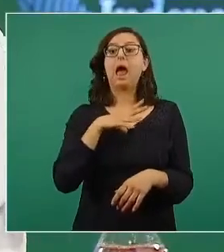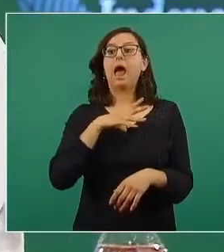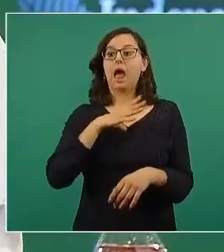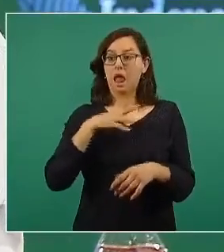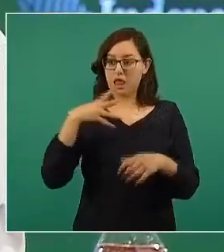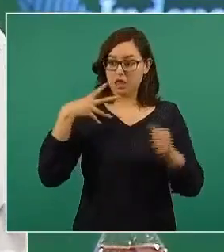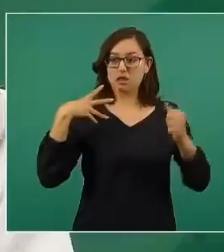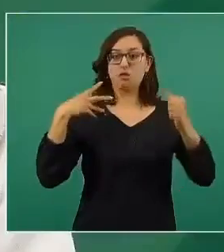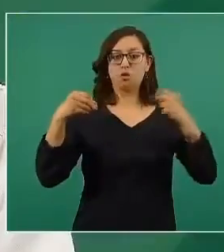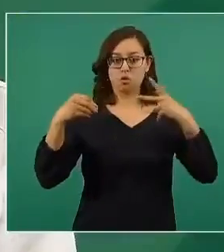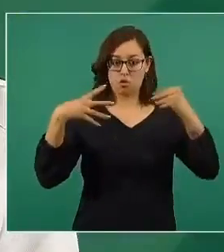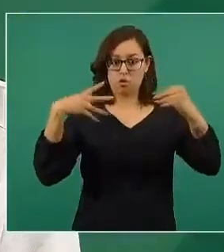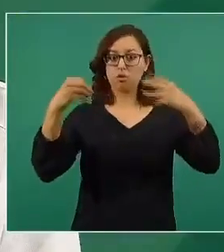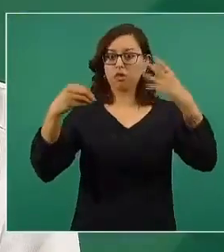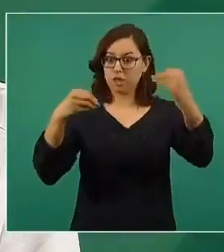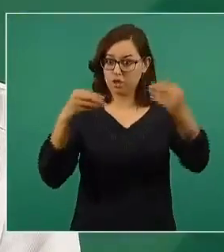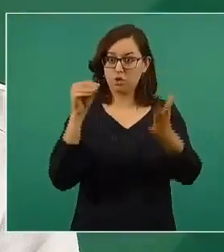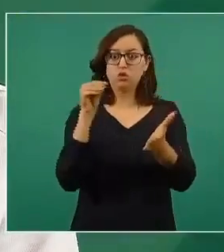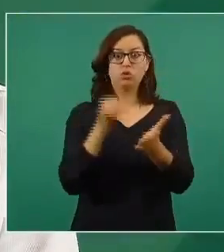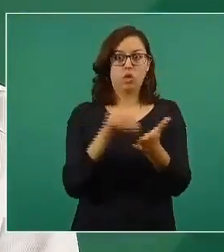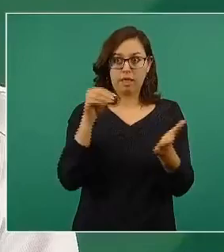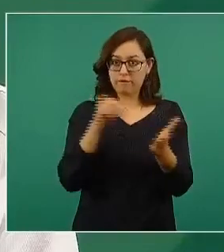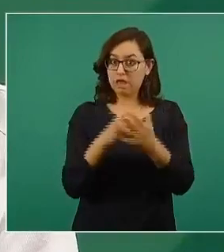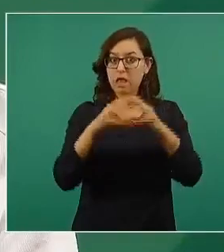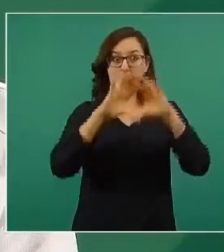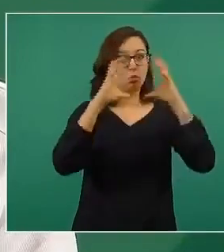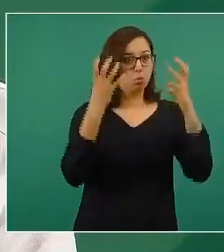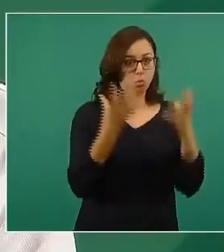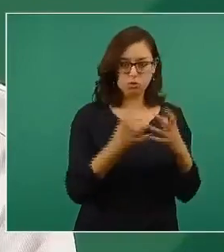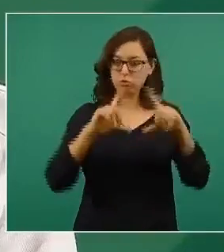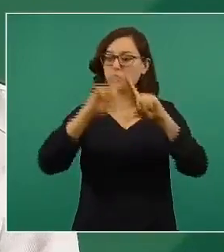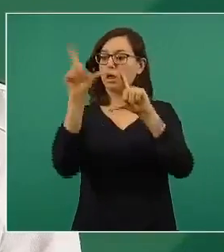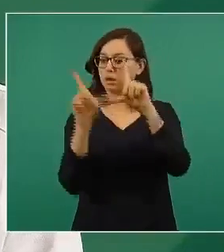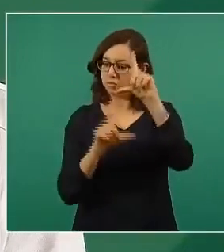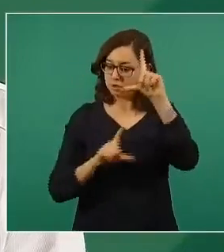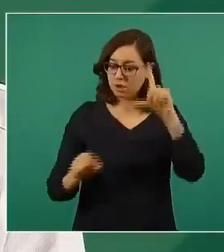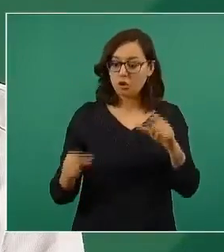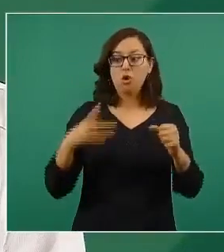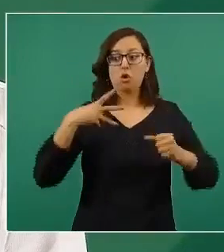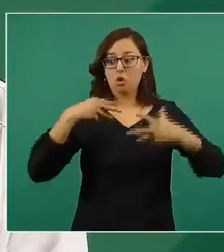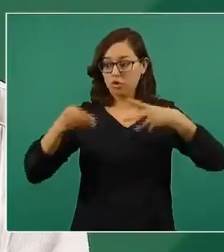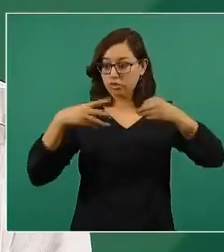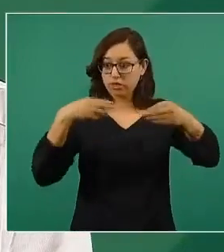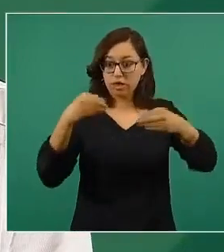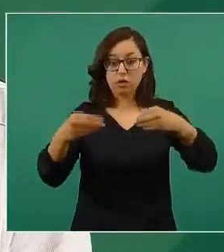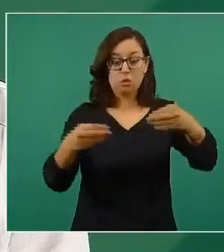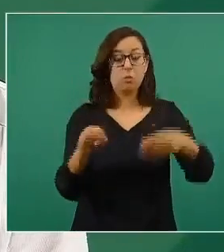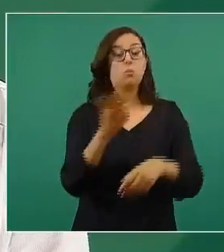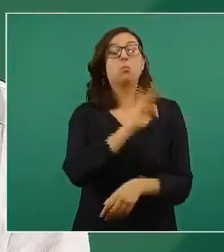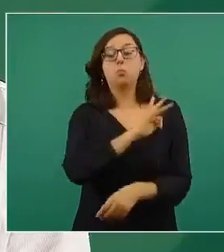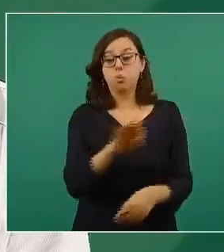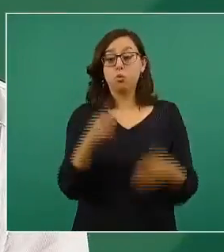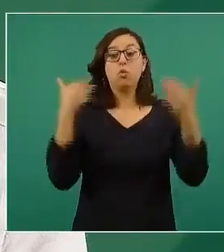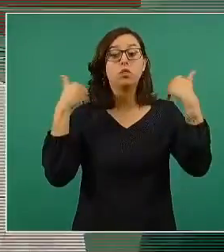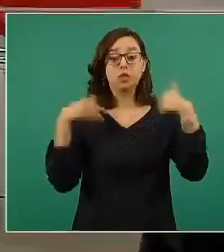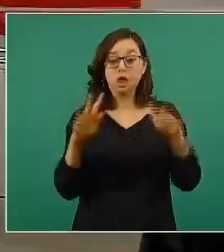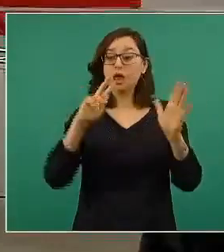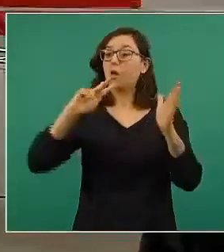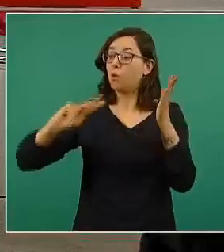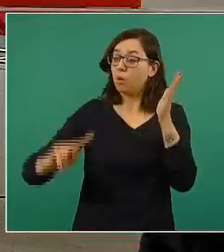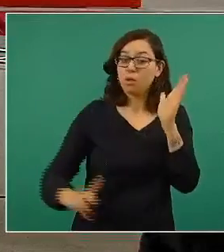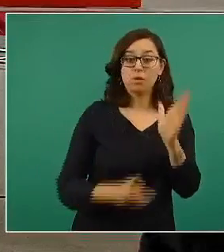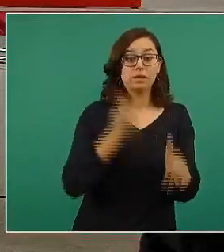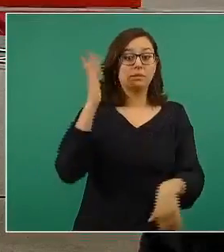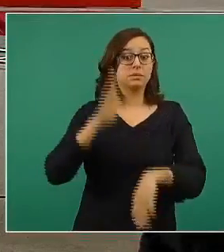mientras exista una parte de la epidemia en México, existe la posibilidad de que haya un repunte, una nueva ola, etcétera,